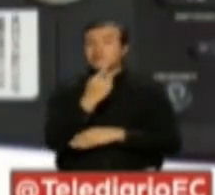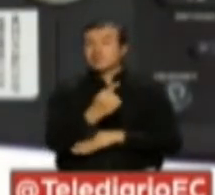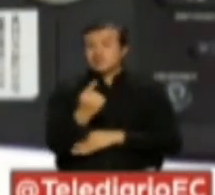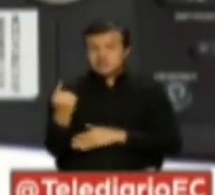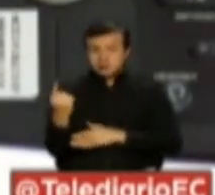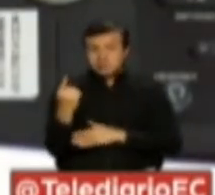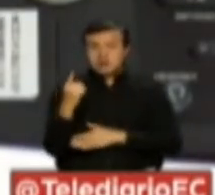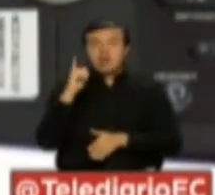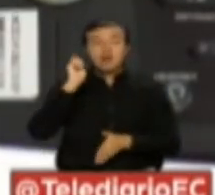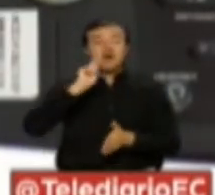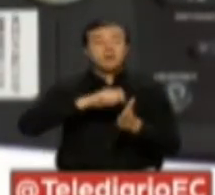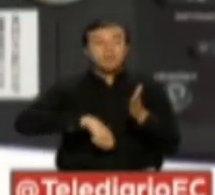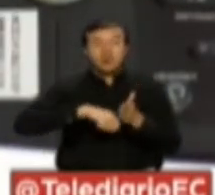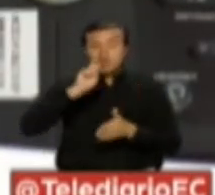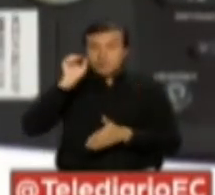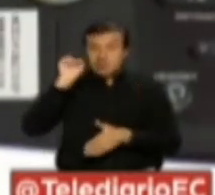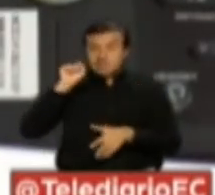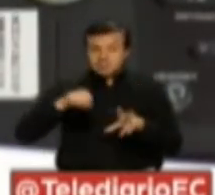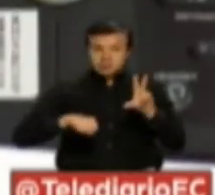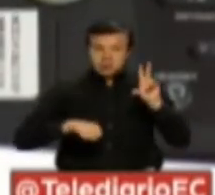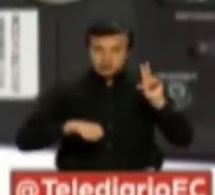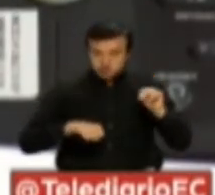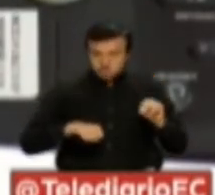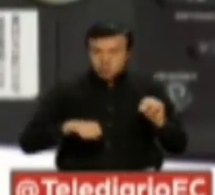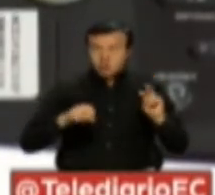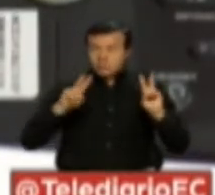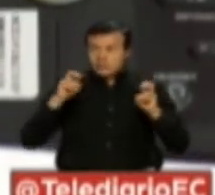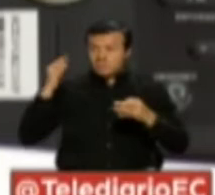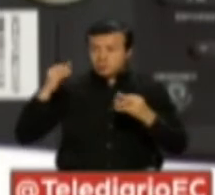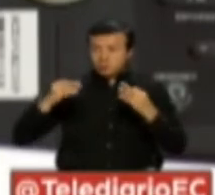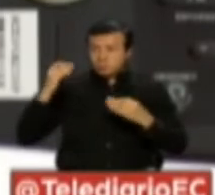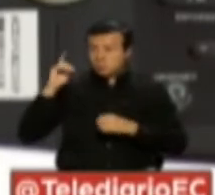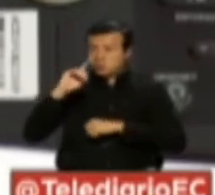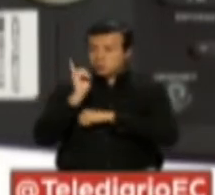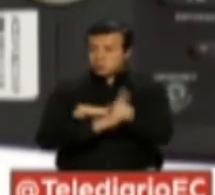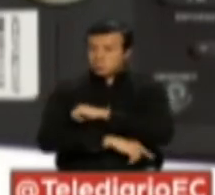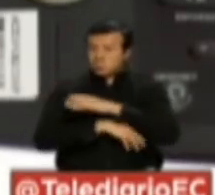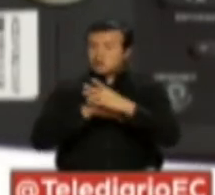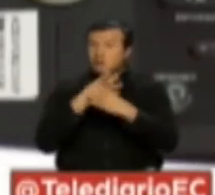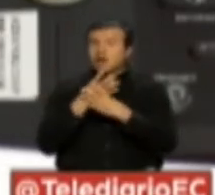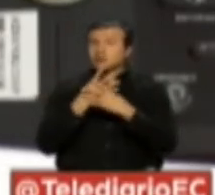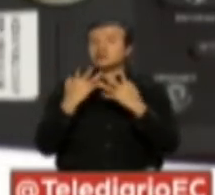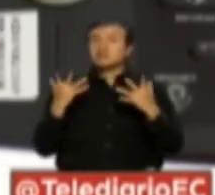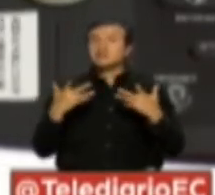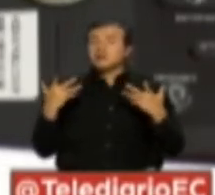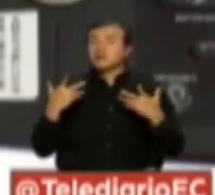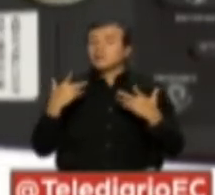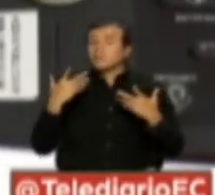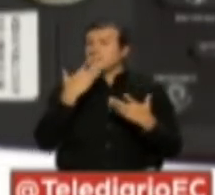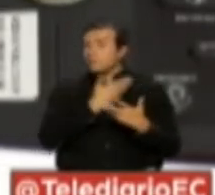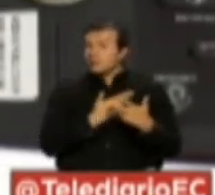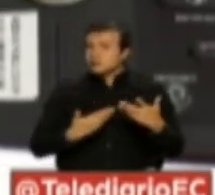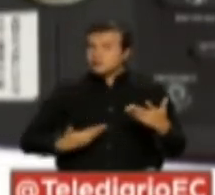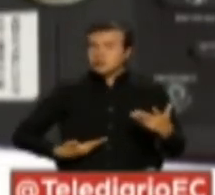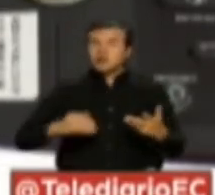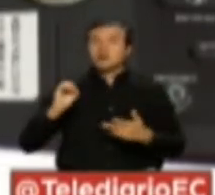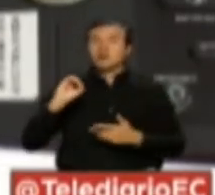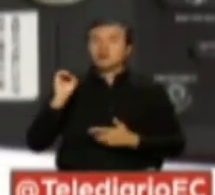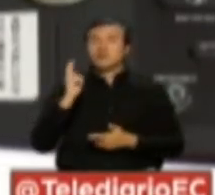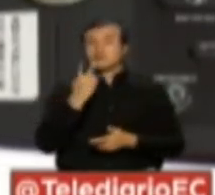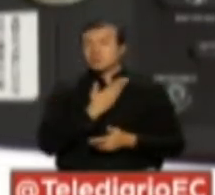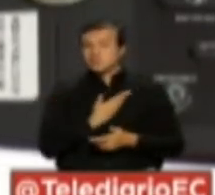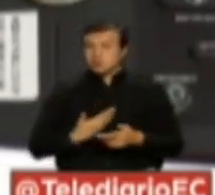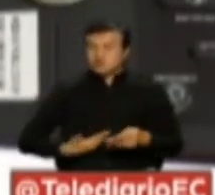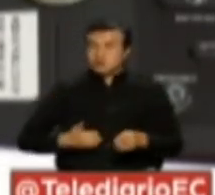la autorización para el enjuiciamiento penal se debe producir en el caso en que el presidente o vicepresidente de la